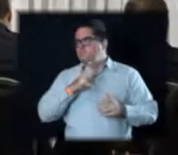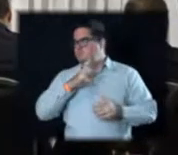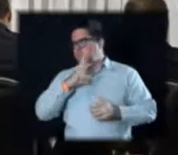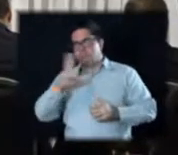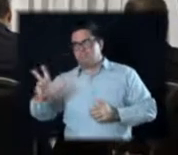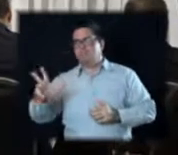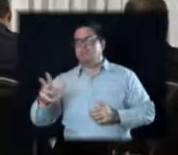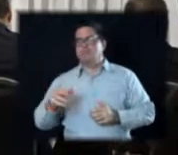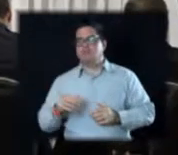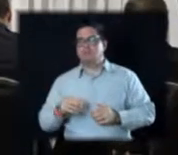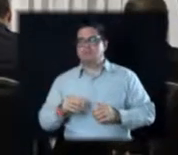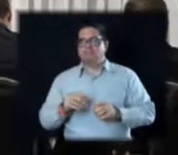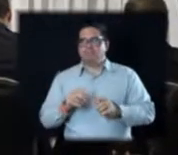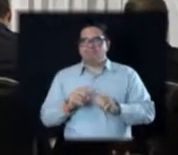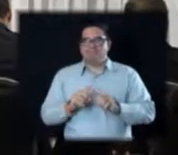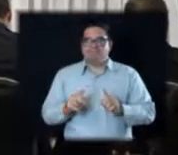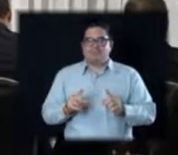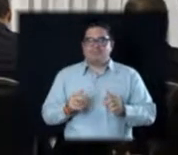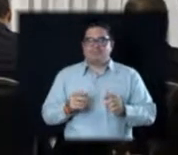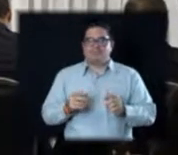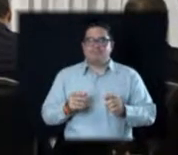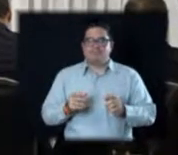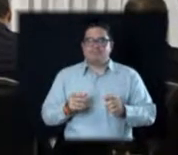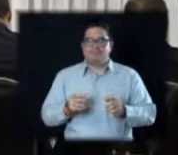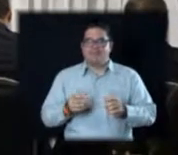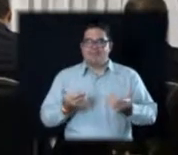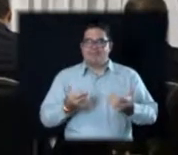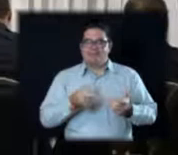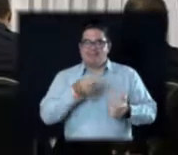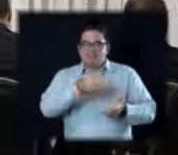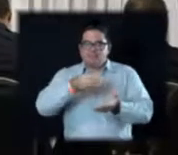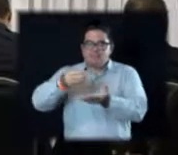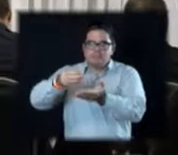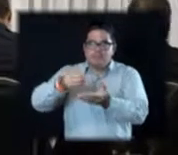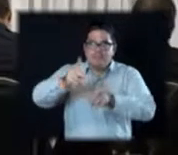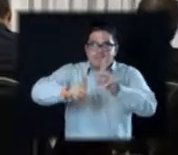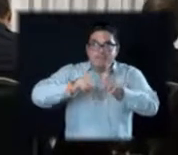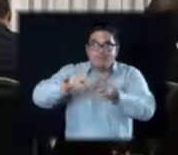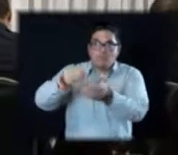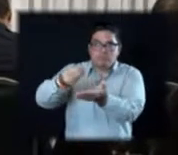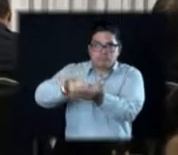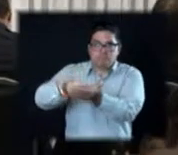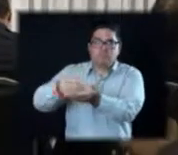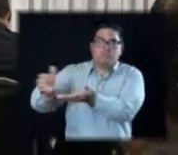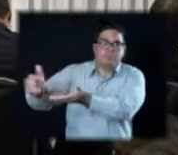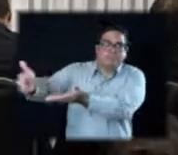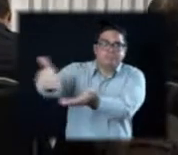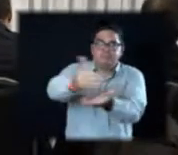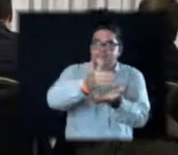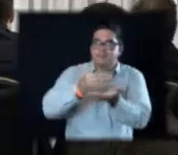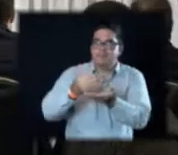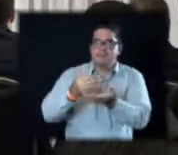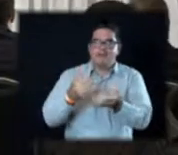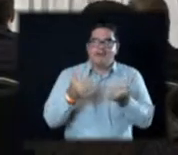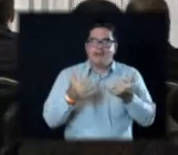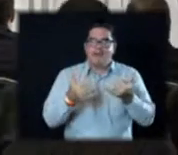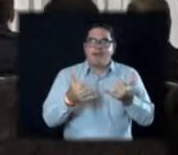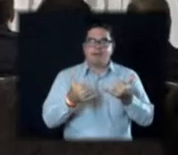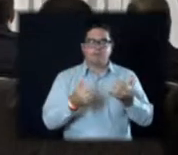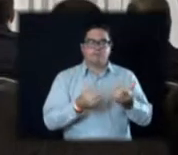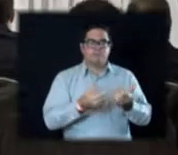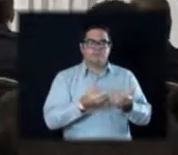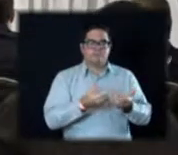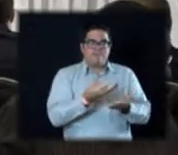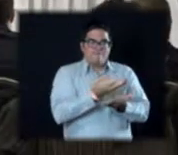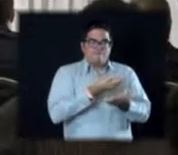en circunstancias operaciones normales, pero son ganancias creadas por el gobierno. En una situación